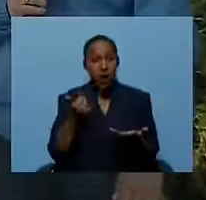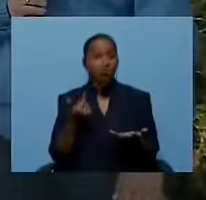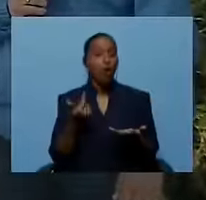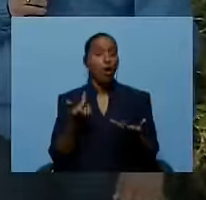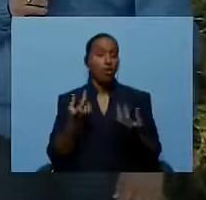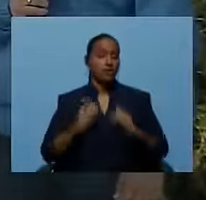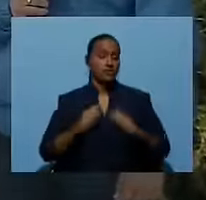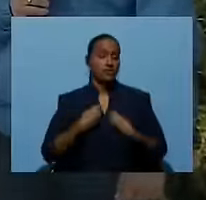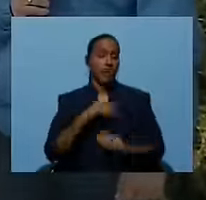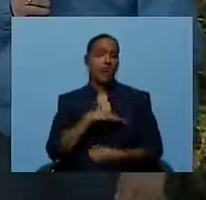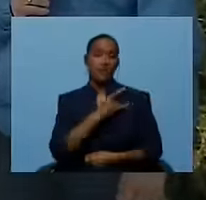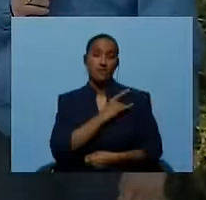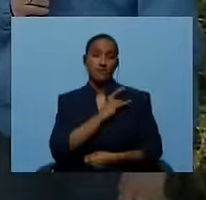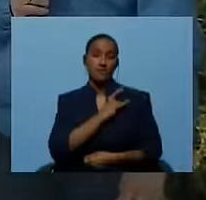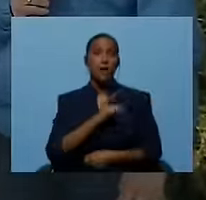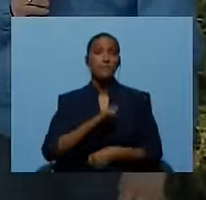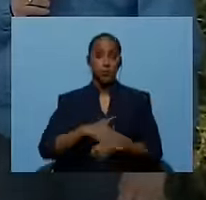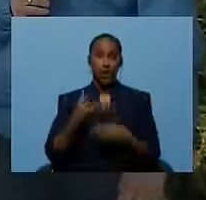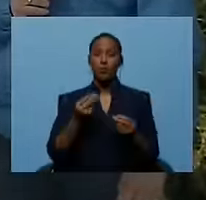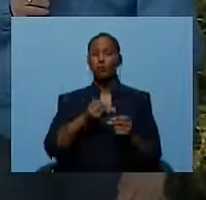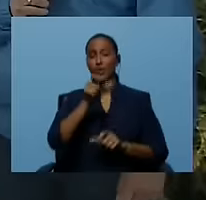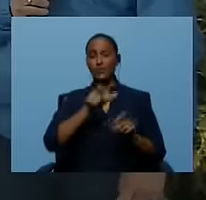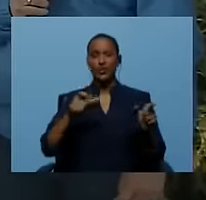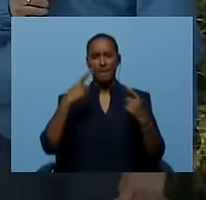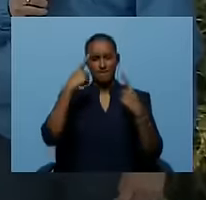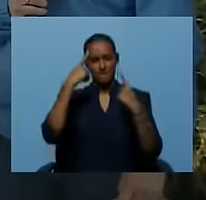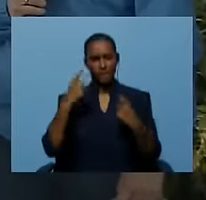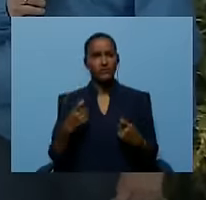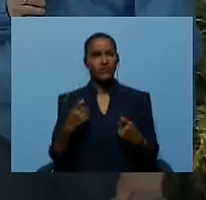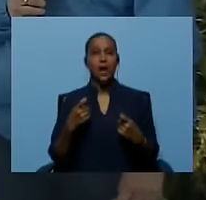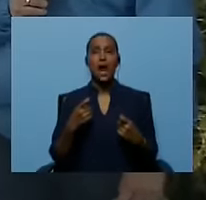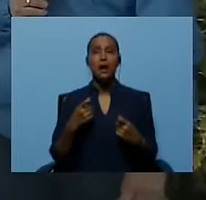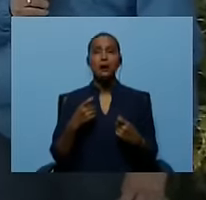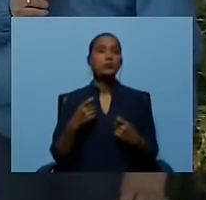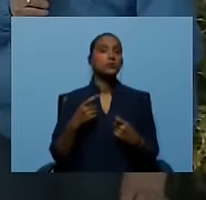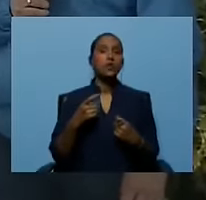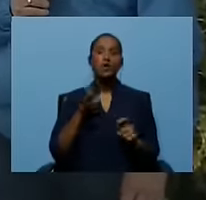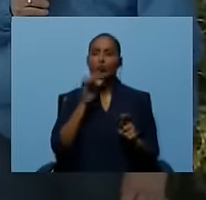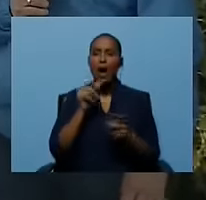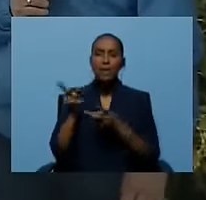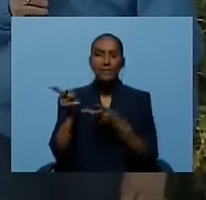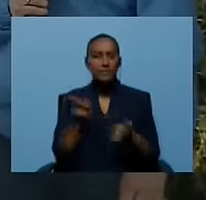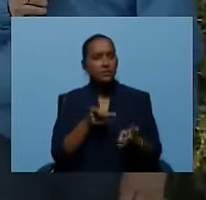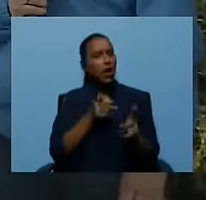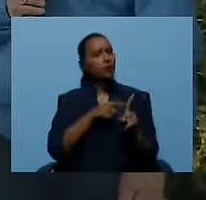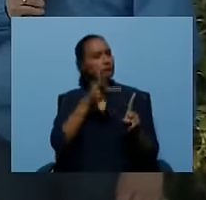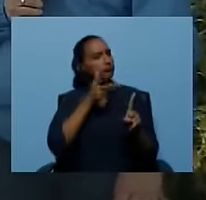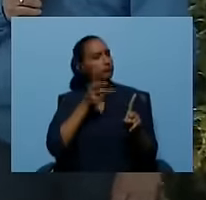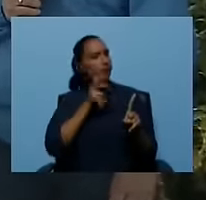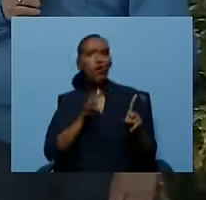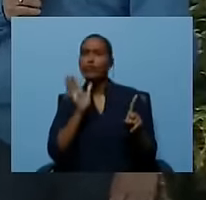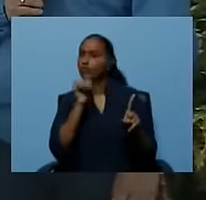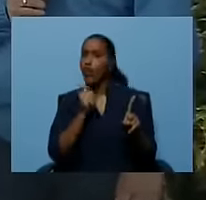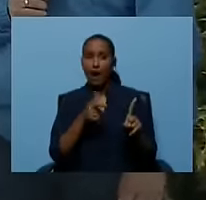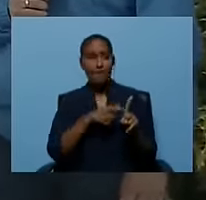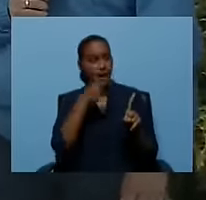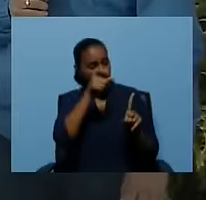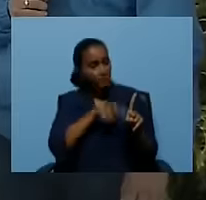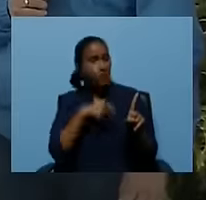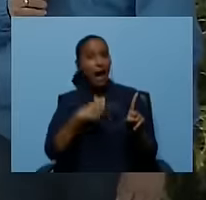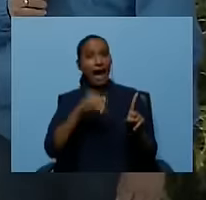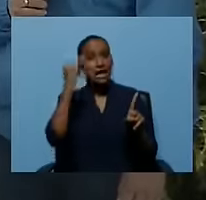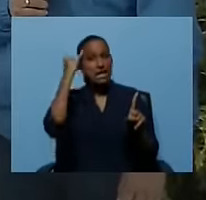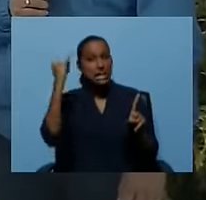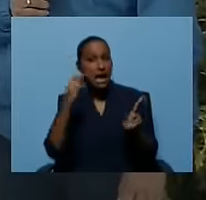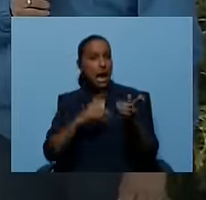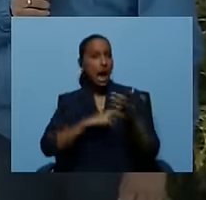educativa. Hay mucha gente talentosa en este país que no ha sido escuchada, que no encuentra que lo escuchen, que tienen ideas, proyectos